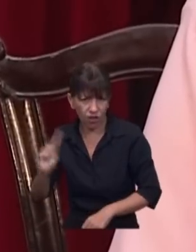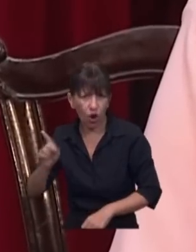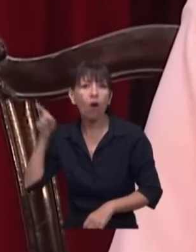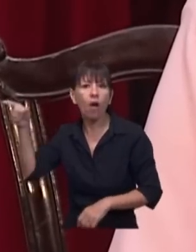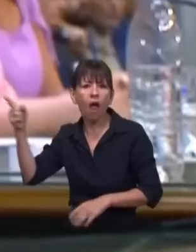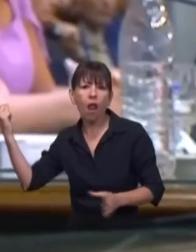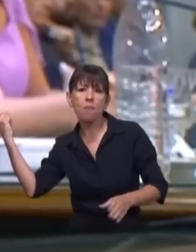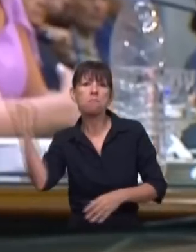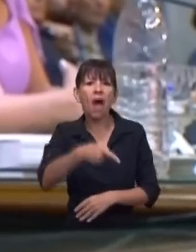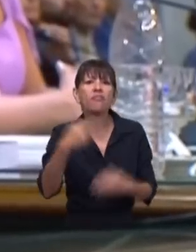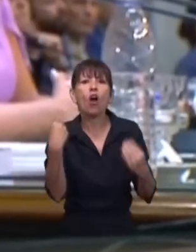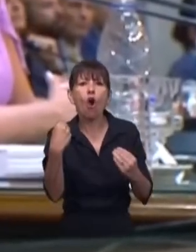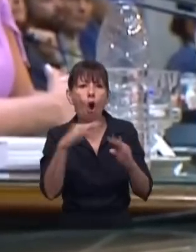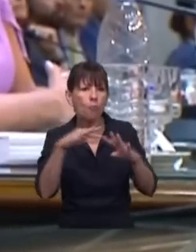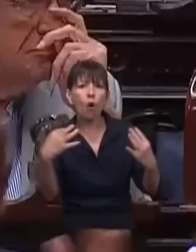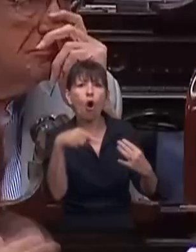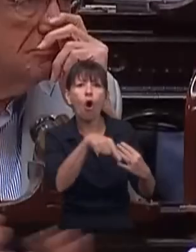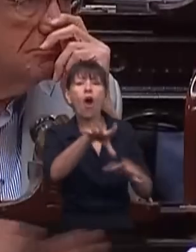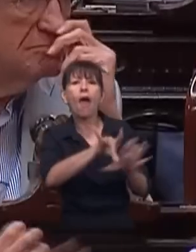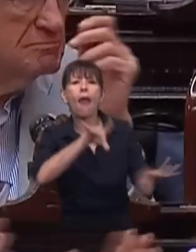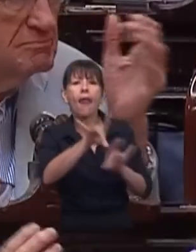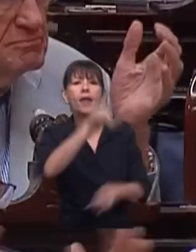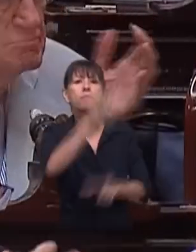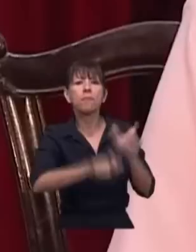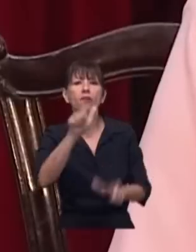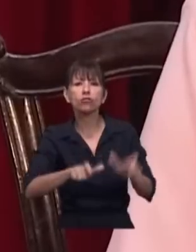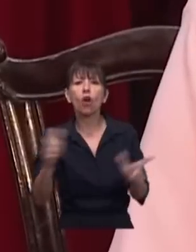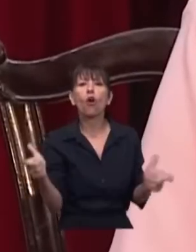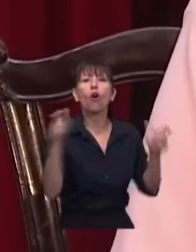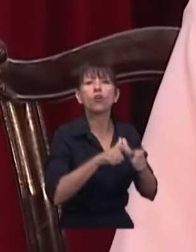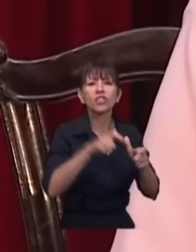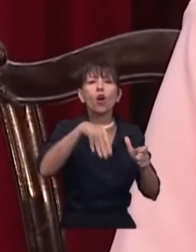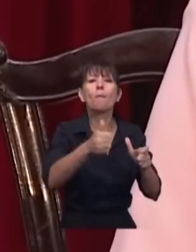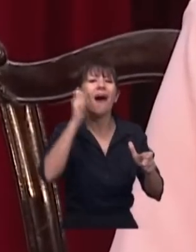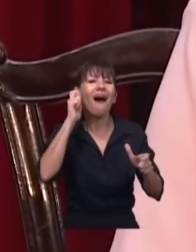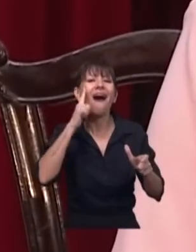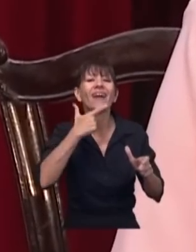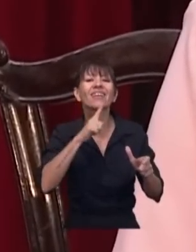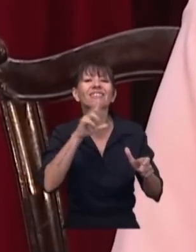cuerpo legislativo designar sus representantes ante el Consejo de la Magistratura.